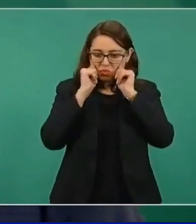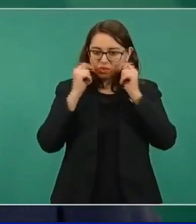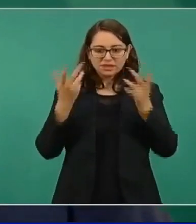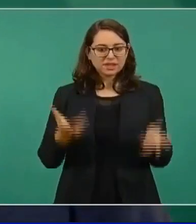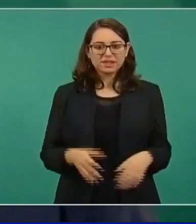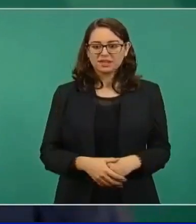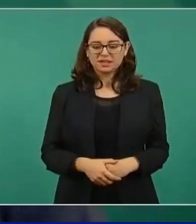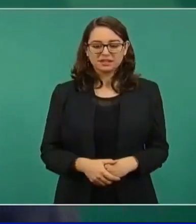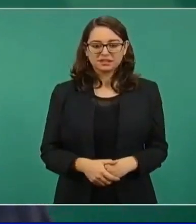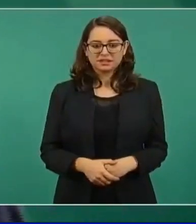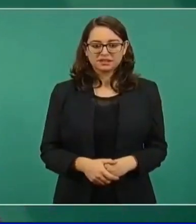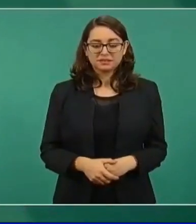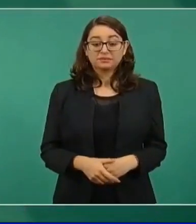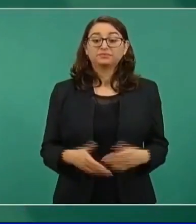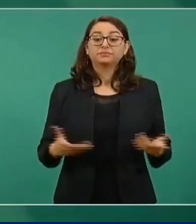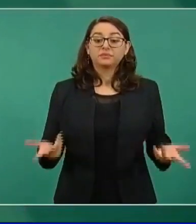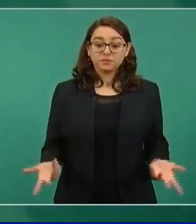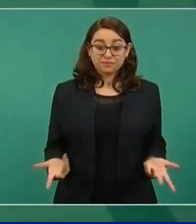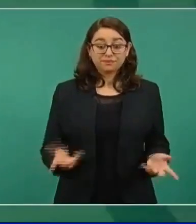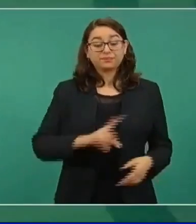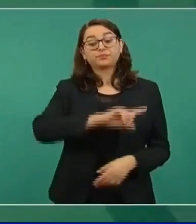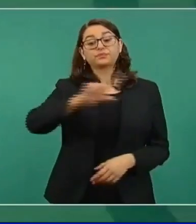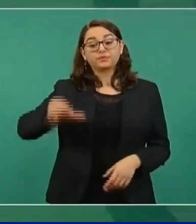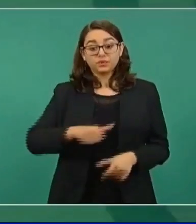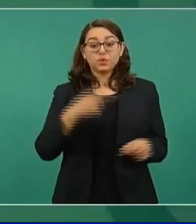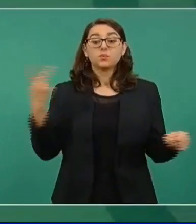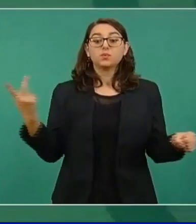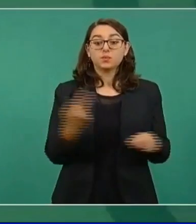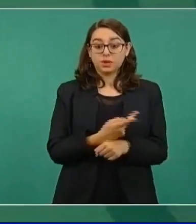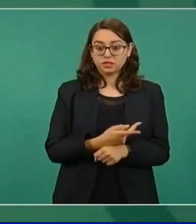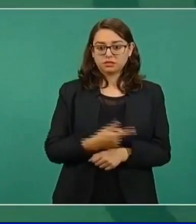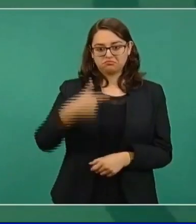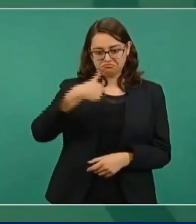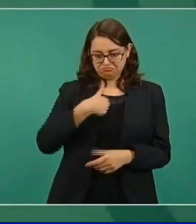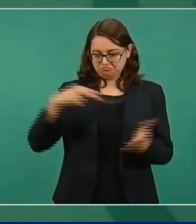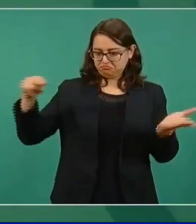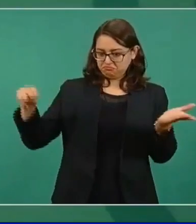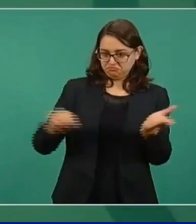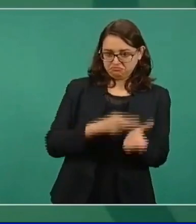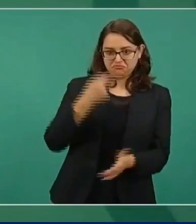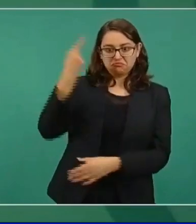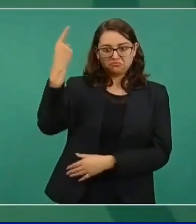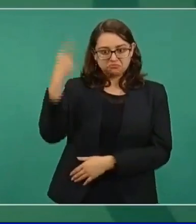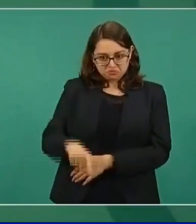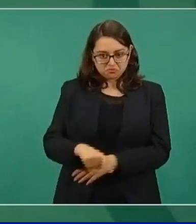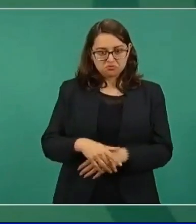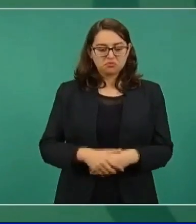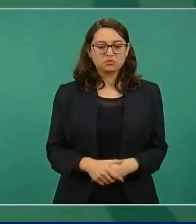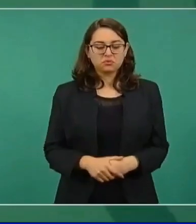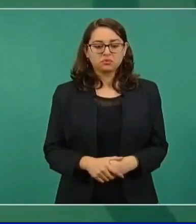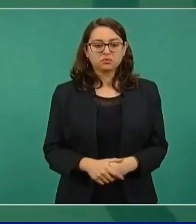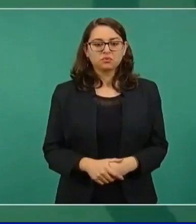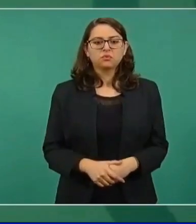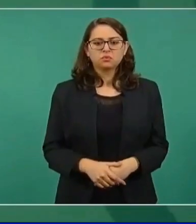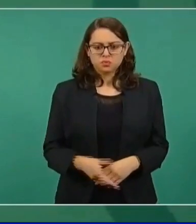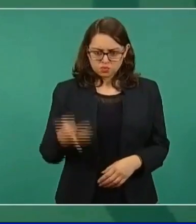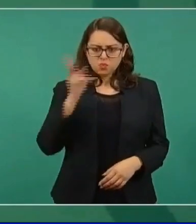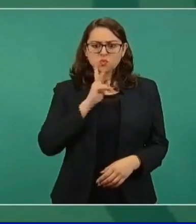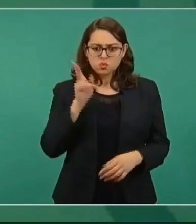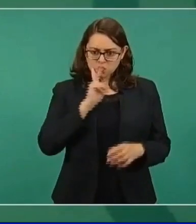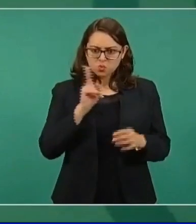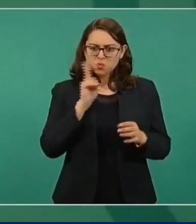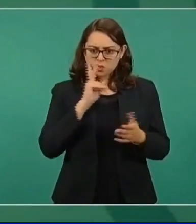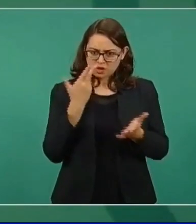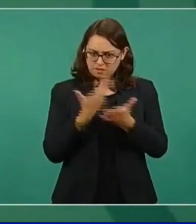Bueno, ¿qué sucedió a partir del decreto? Lo puedo probar. Un día voy a traer